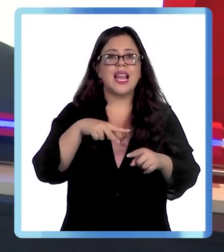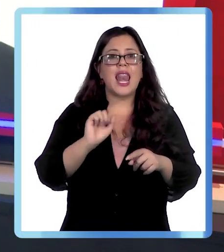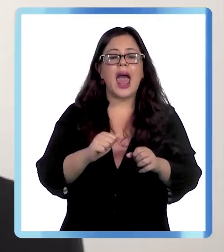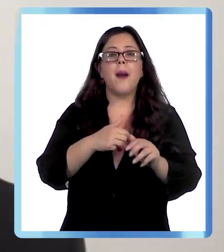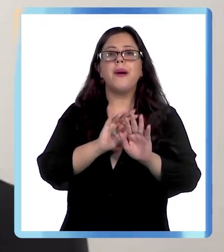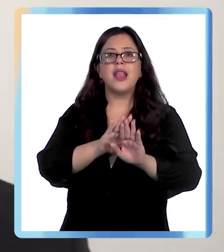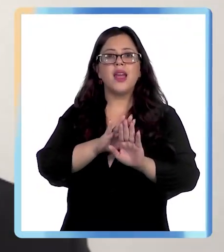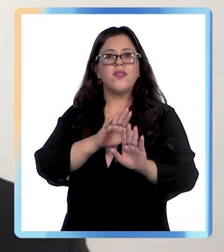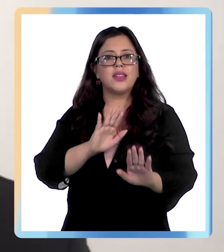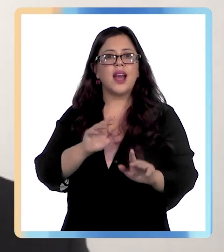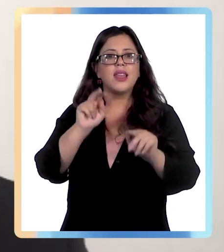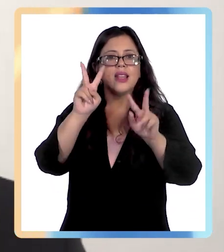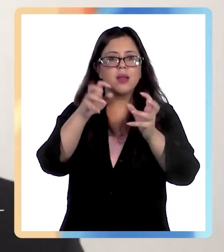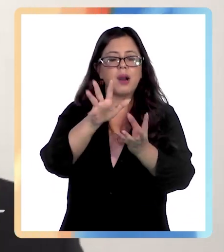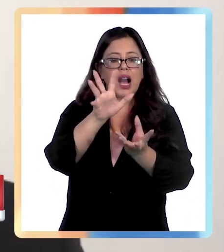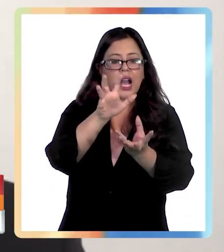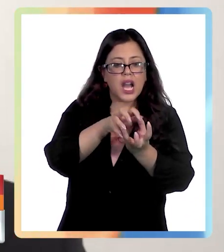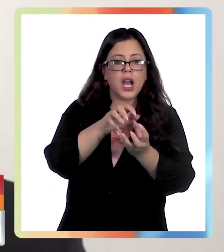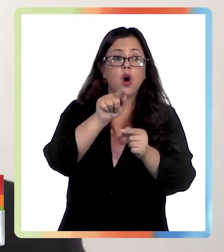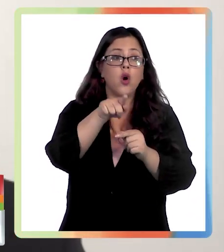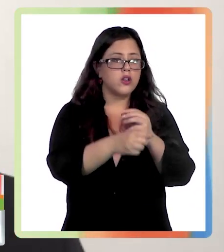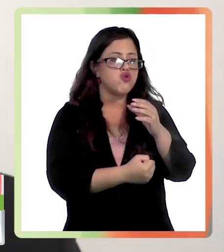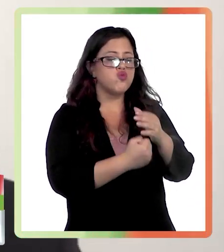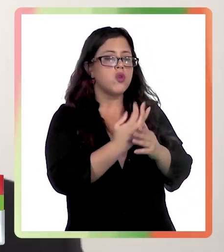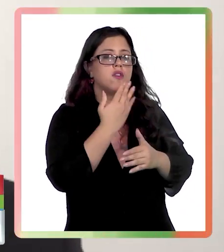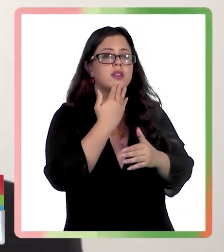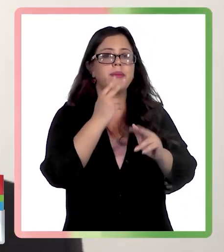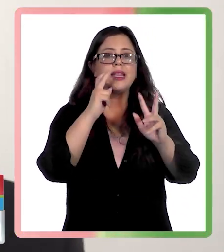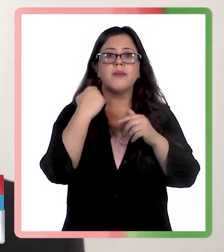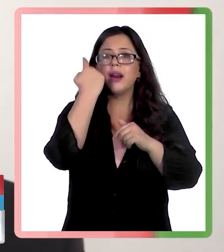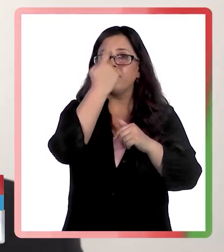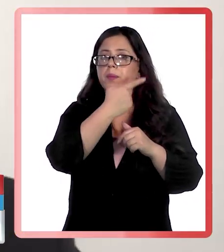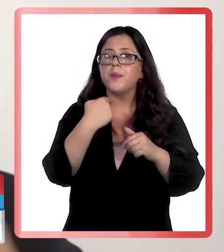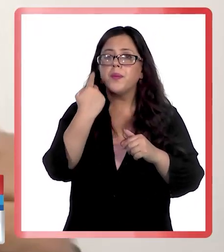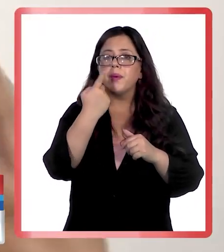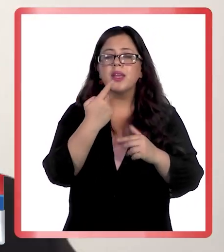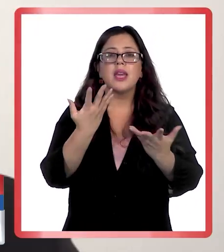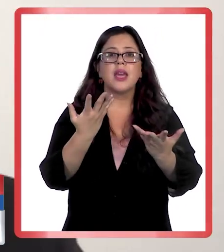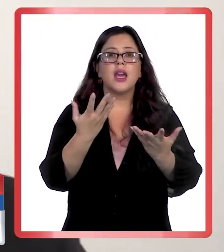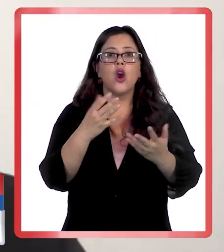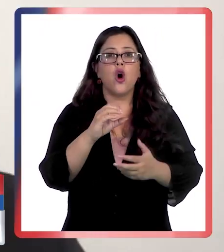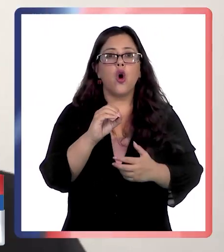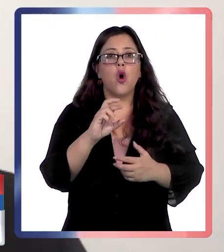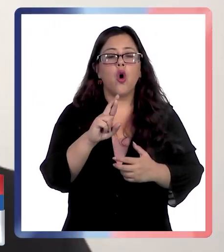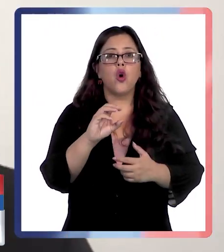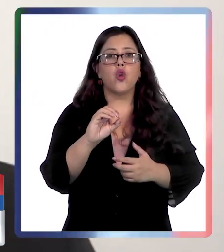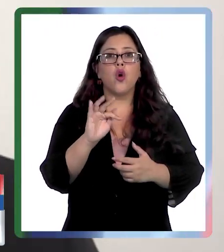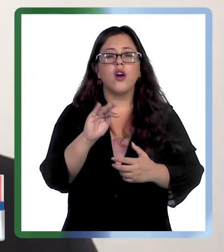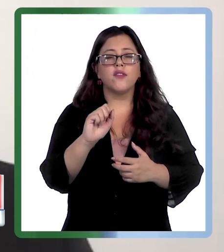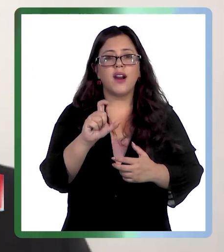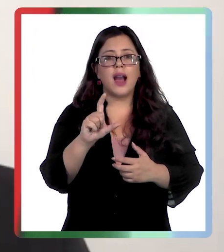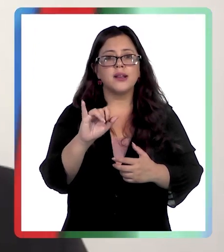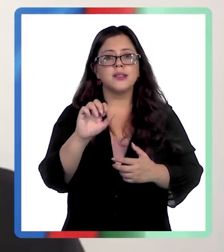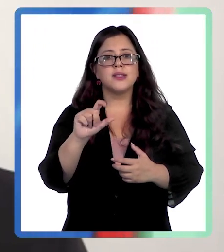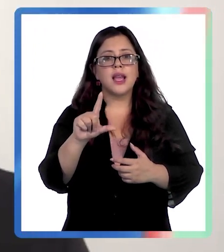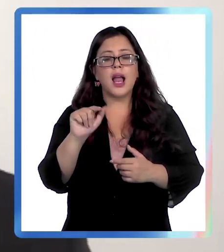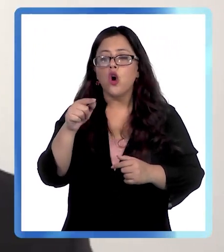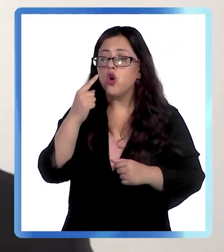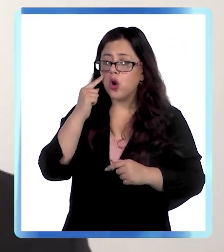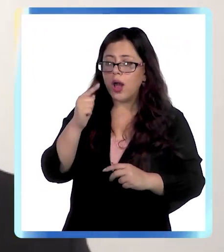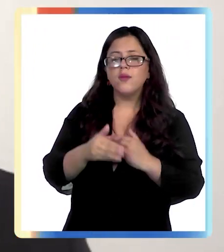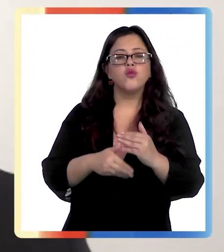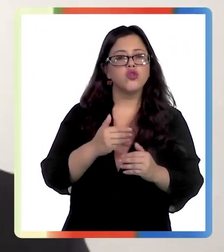dientes está muy dem moda eso a propósito de la estética orofacial Fíjate que